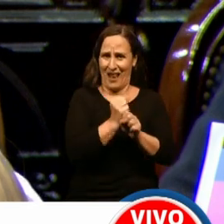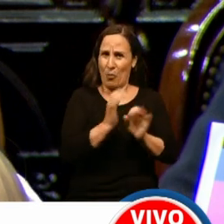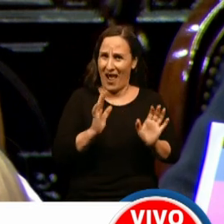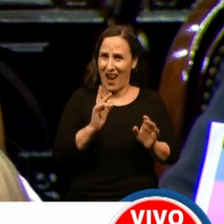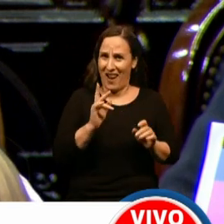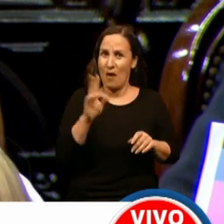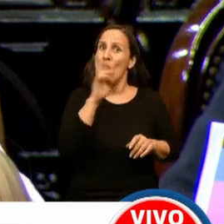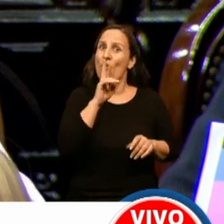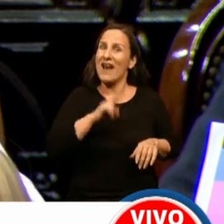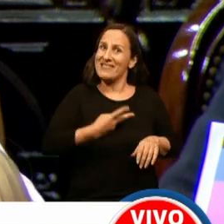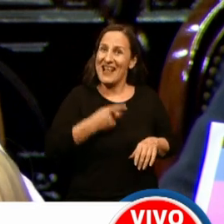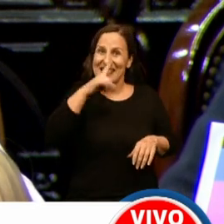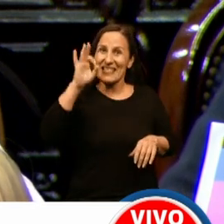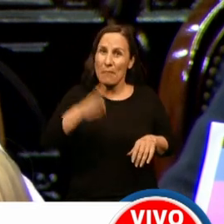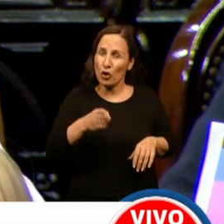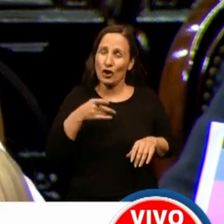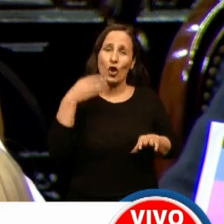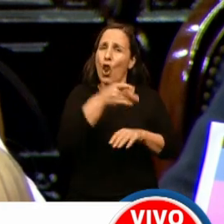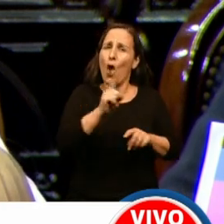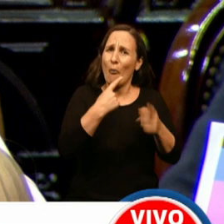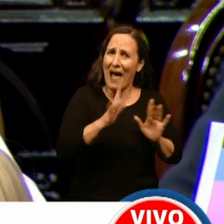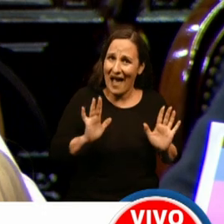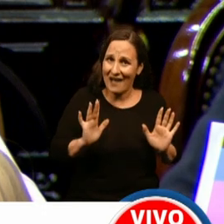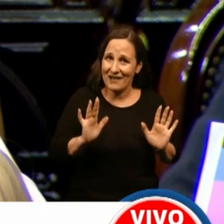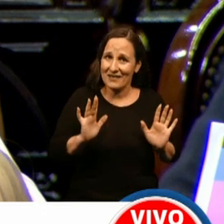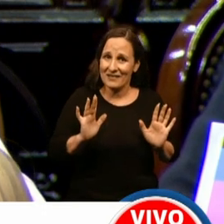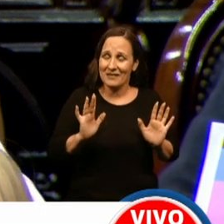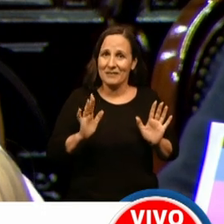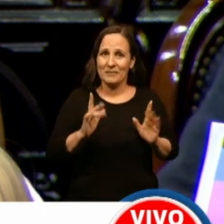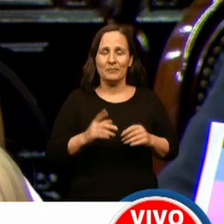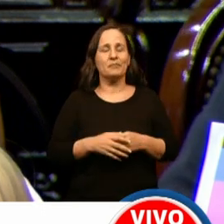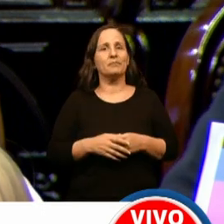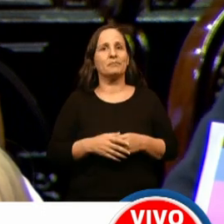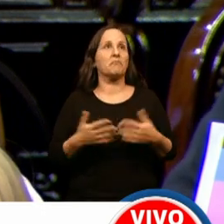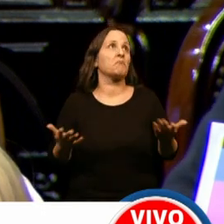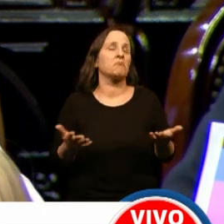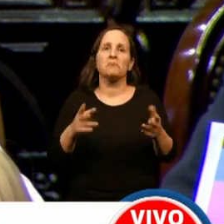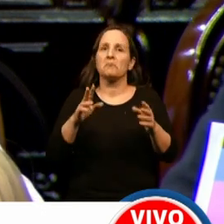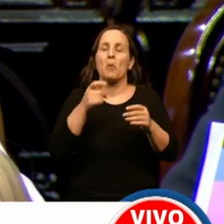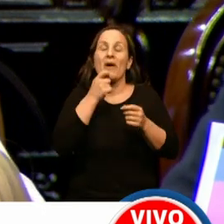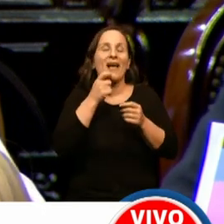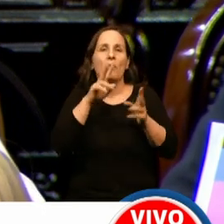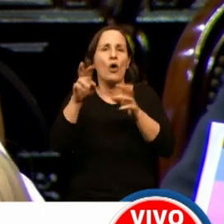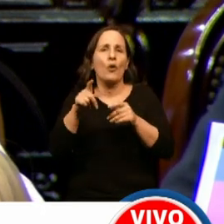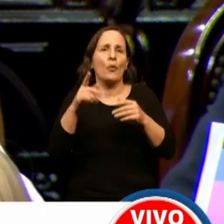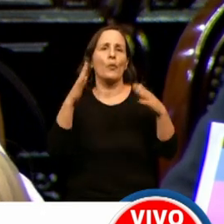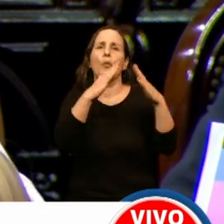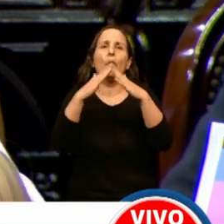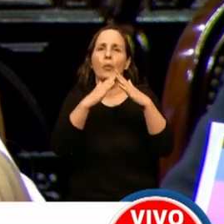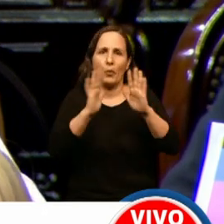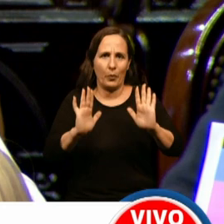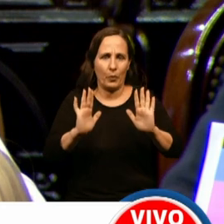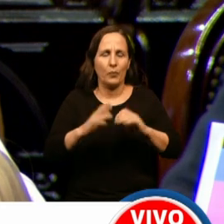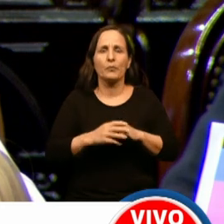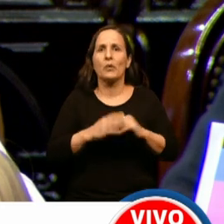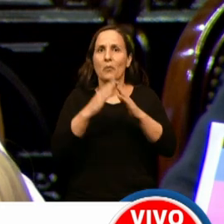trans cuando hablamos de por ejemplo la vivienda no cuando hablamos de la vivienda